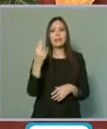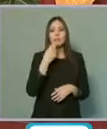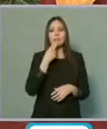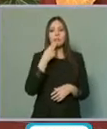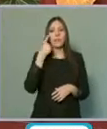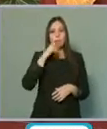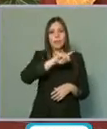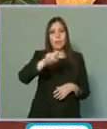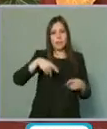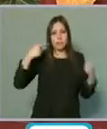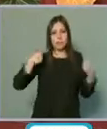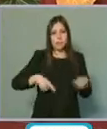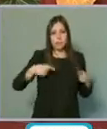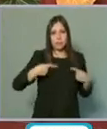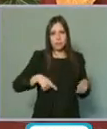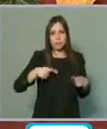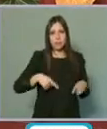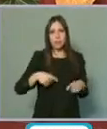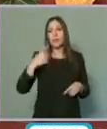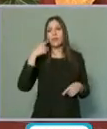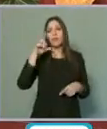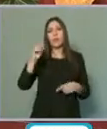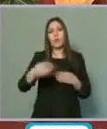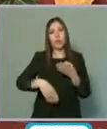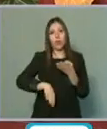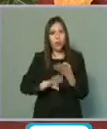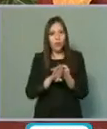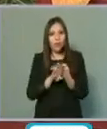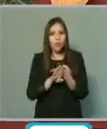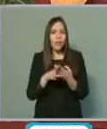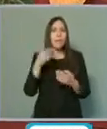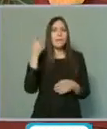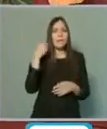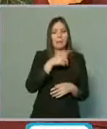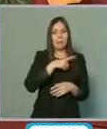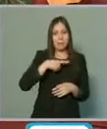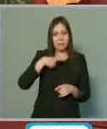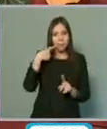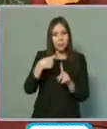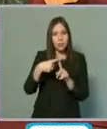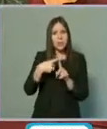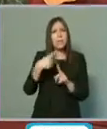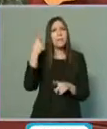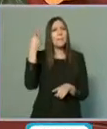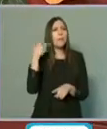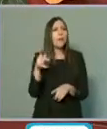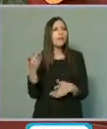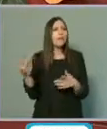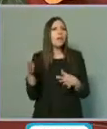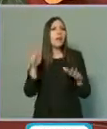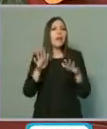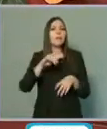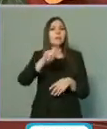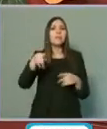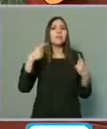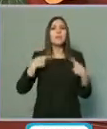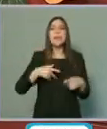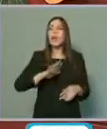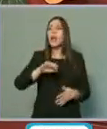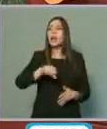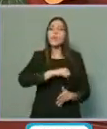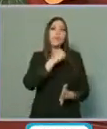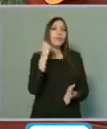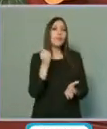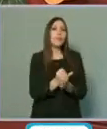nuestro favor Claro. y no a nuestra contra. Pero, ¿qué tan benéfico es que de pronto ya dependamos